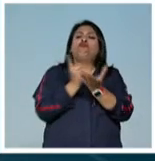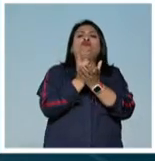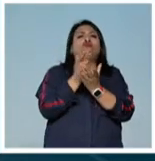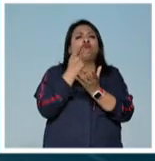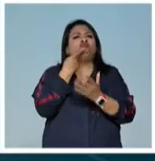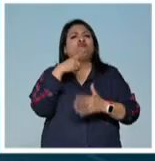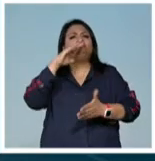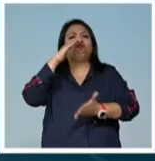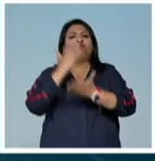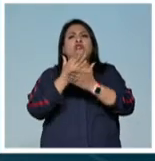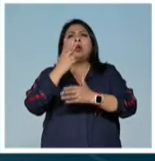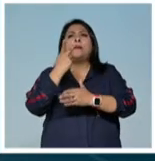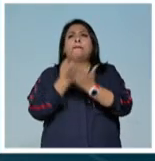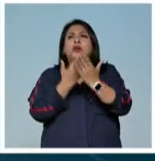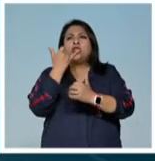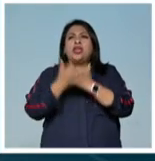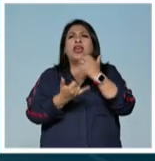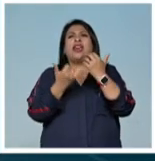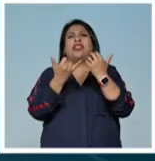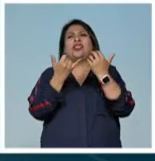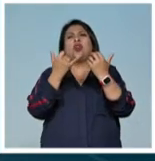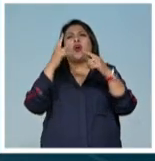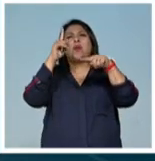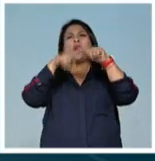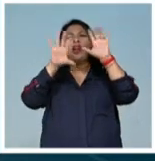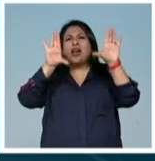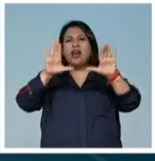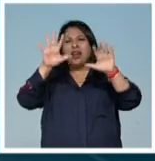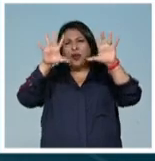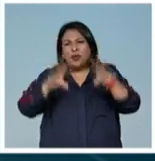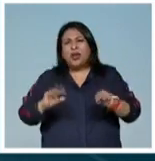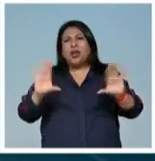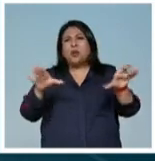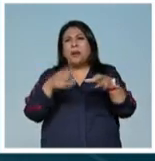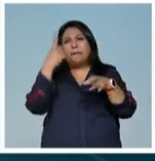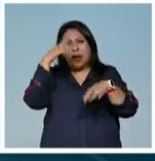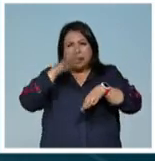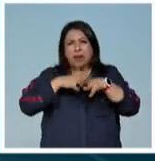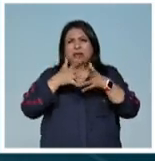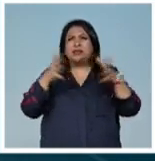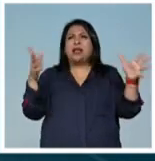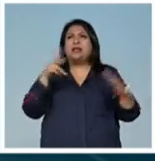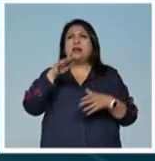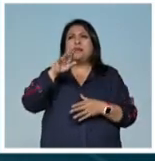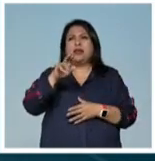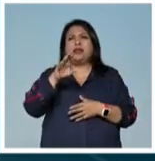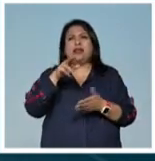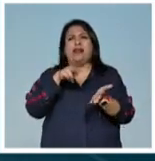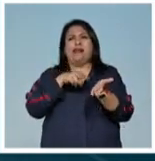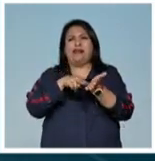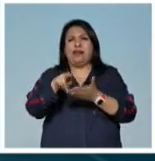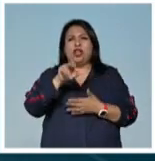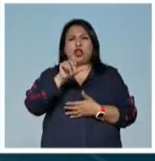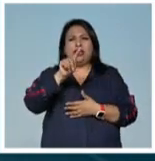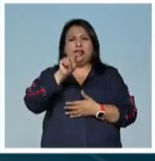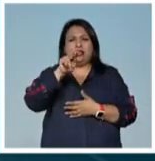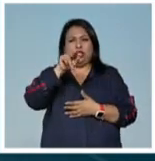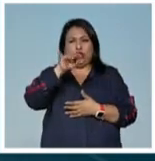frenar el proyecto de demolición de la pequeña comunidad alemana para dar paso a una expansión de la mina de carbón de lignitio